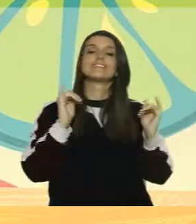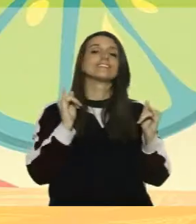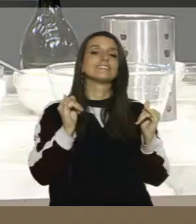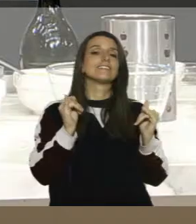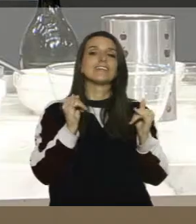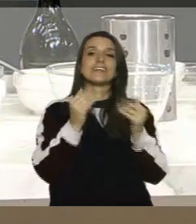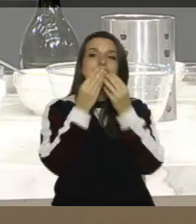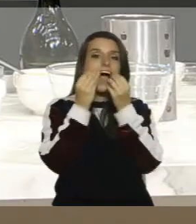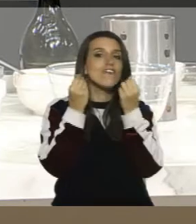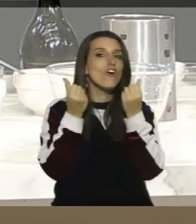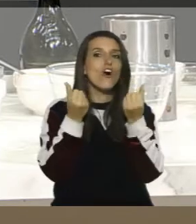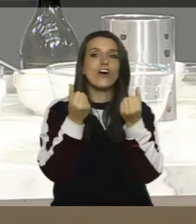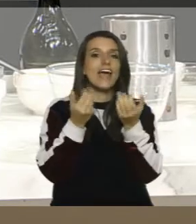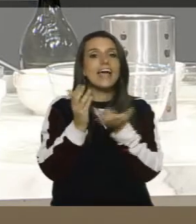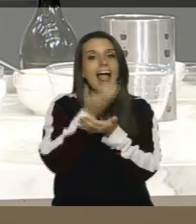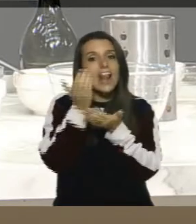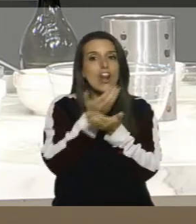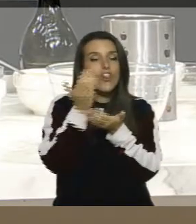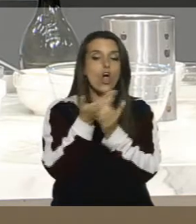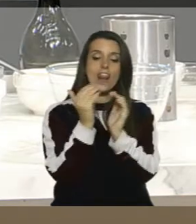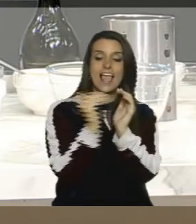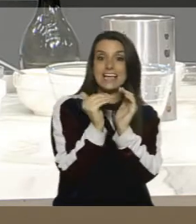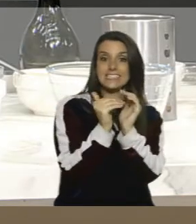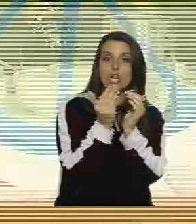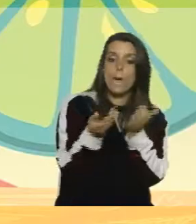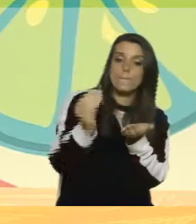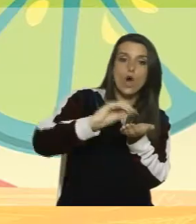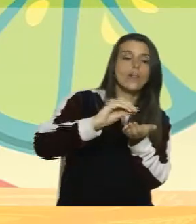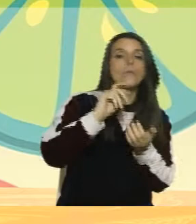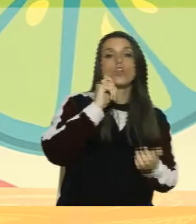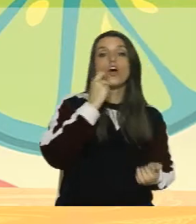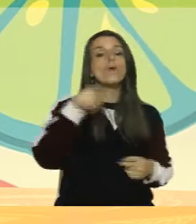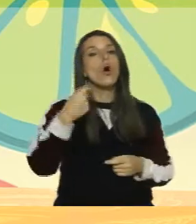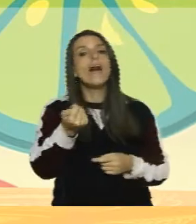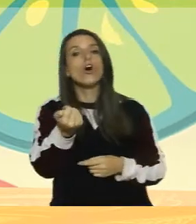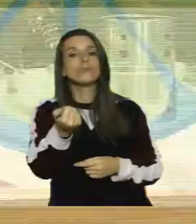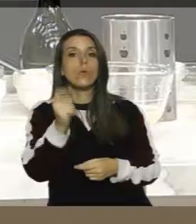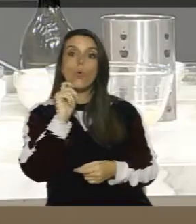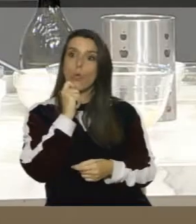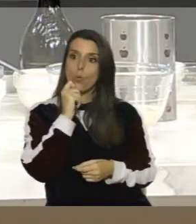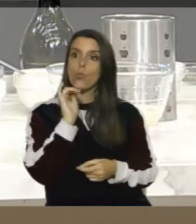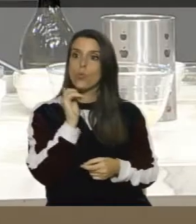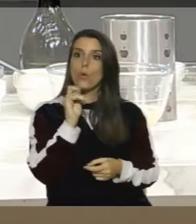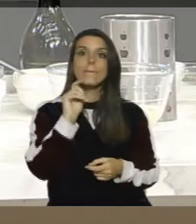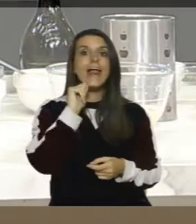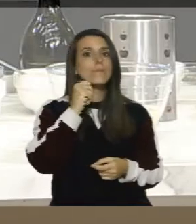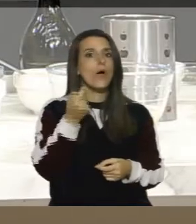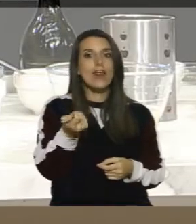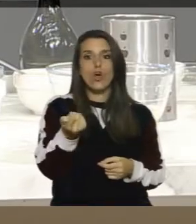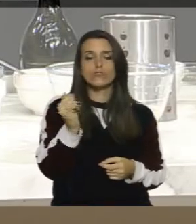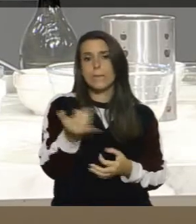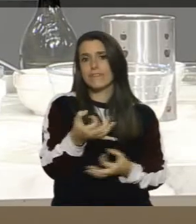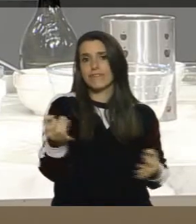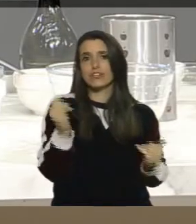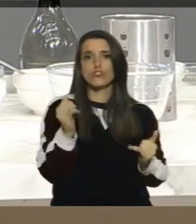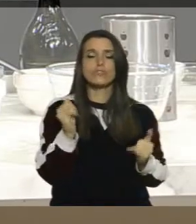Siempre si tenés caldo, sumarle a los rellenos, un poquito está buenísimo. Para el risotto también. Sí, para el risotto. Fundamental. Infaltable. Infaltable, no